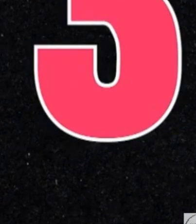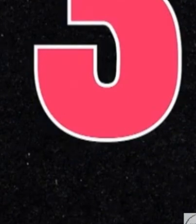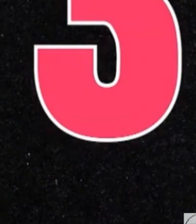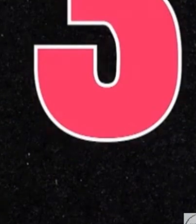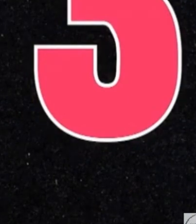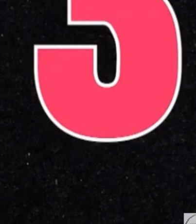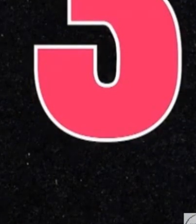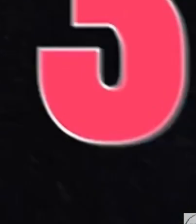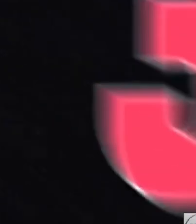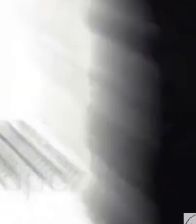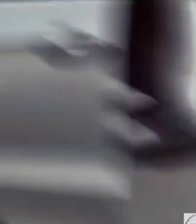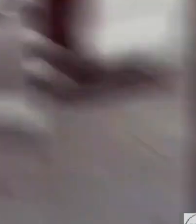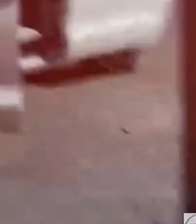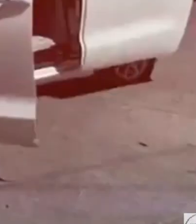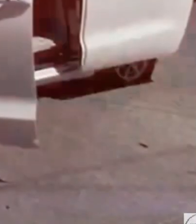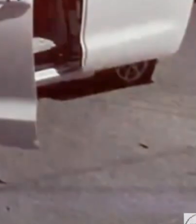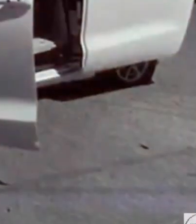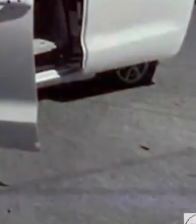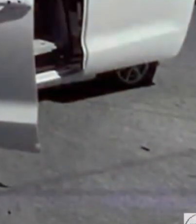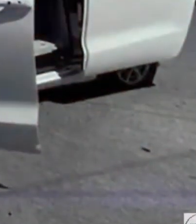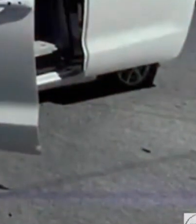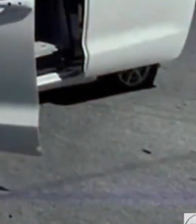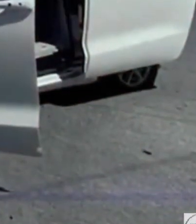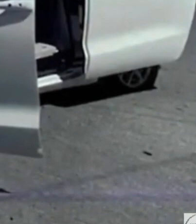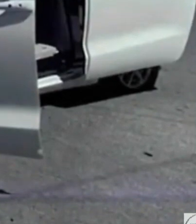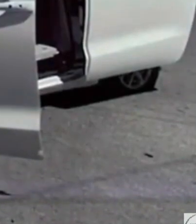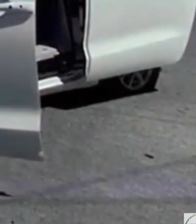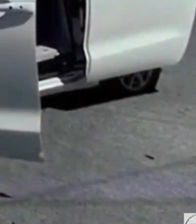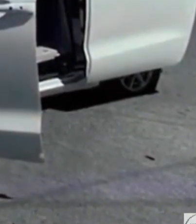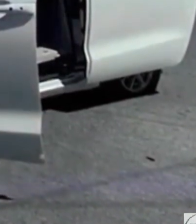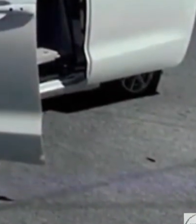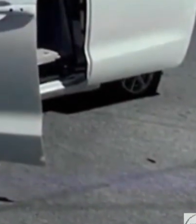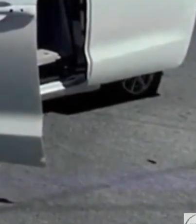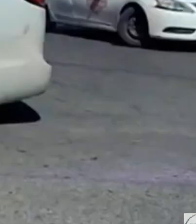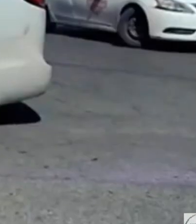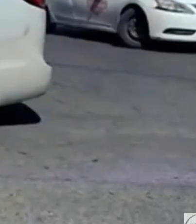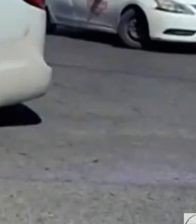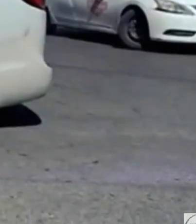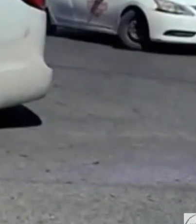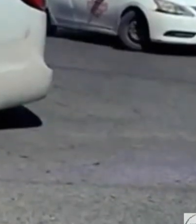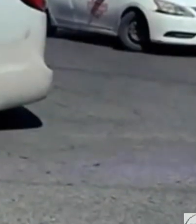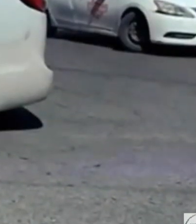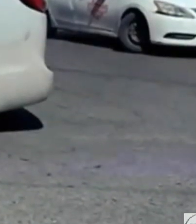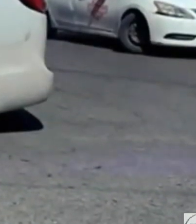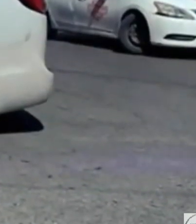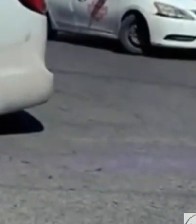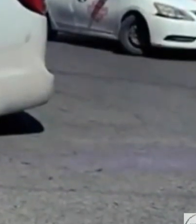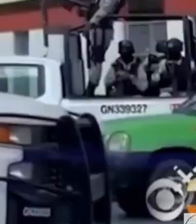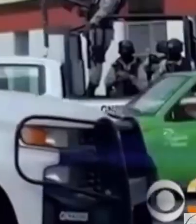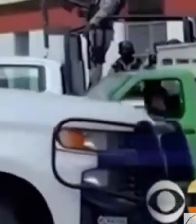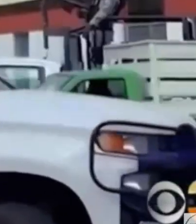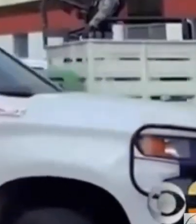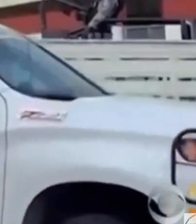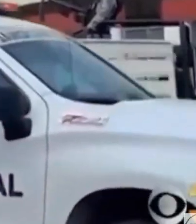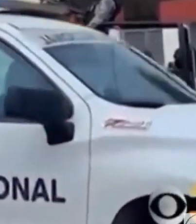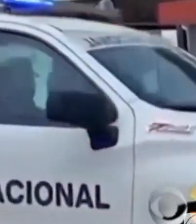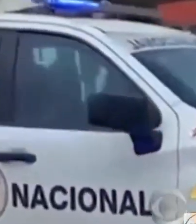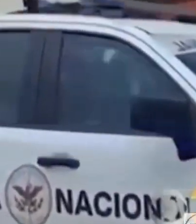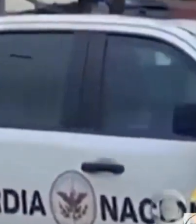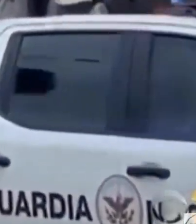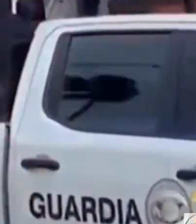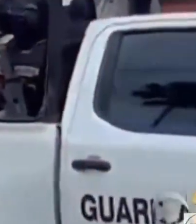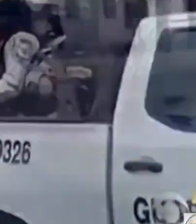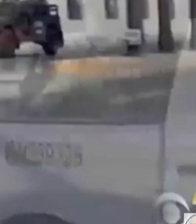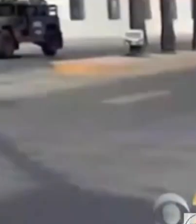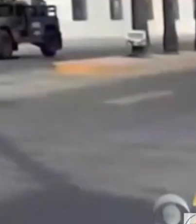Estados Unidos. El operativo para encontrar a los ciudadanos estadounidenses fue conformado por instituciones mexicanas como la